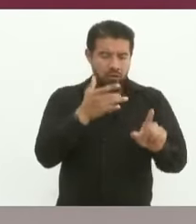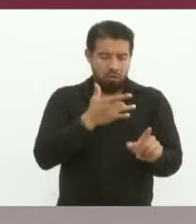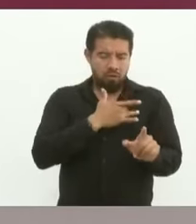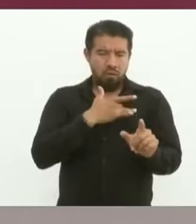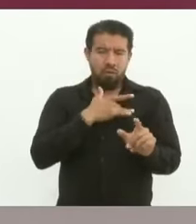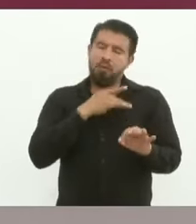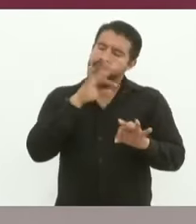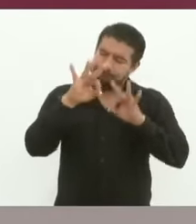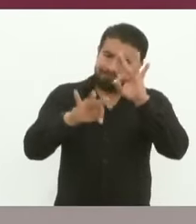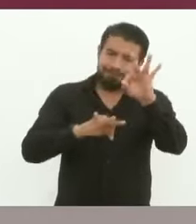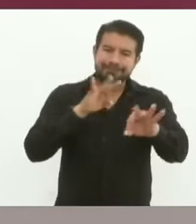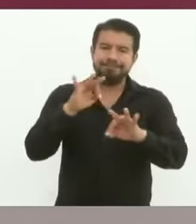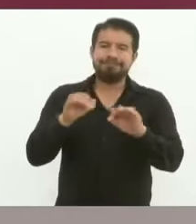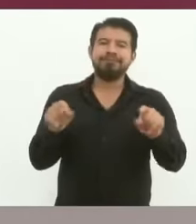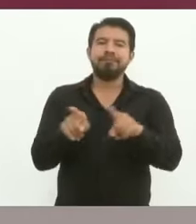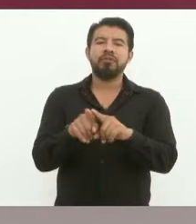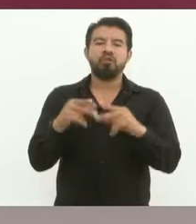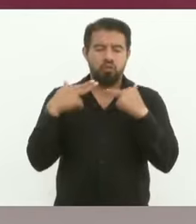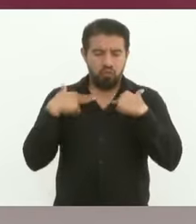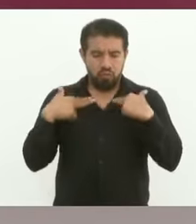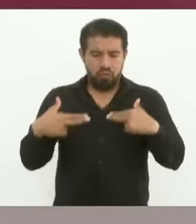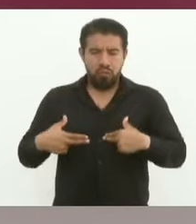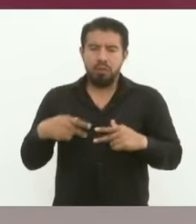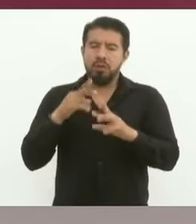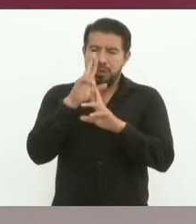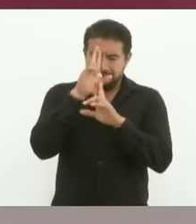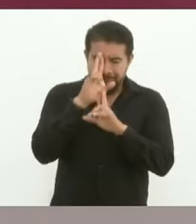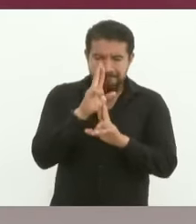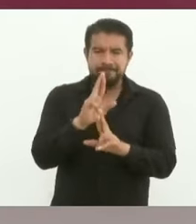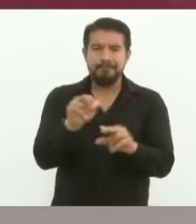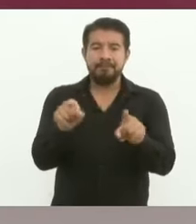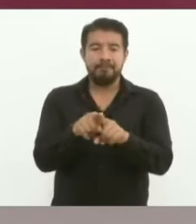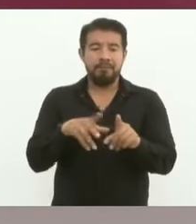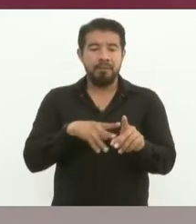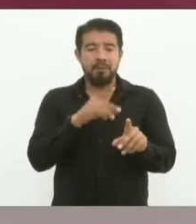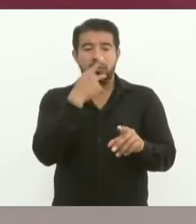humana y honesta, es incorruptible.